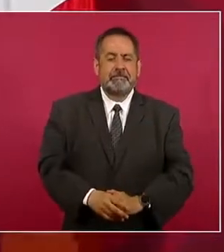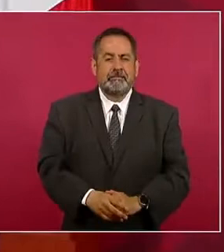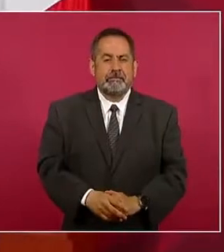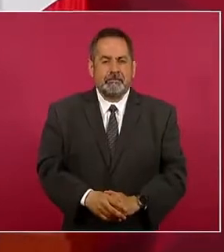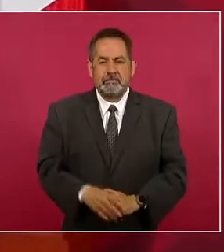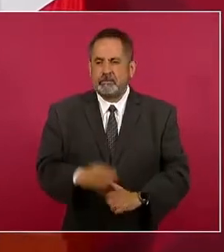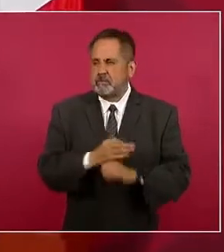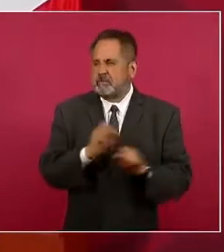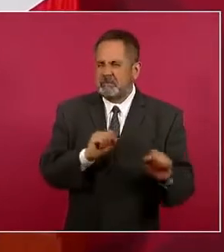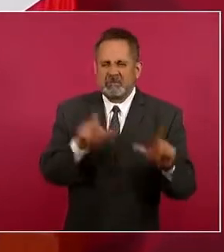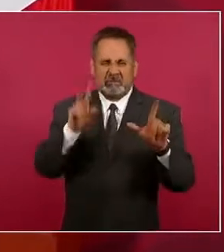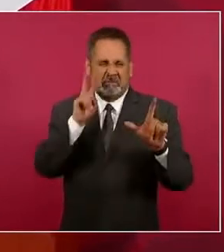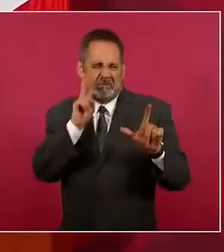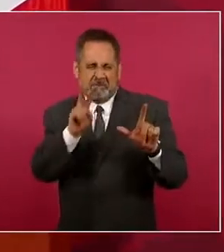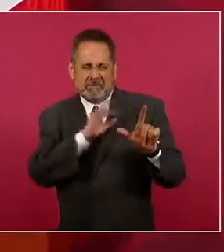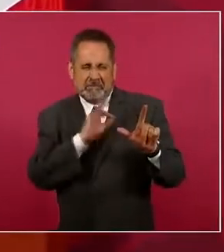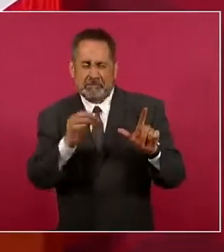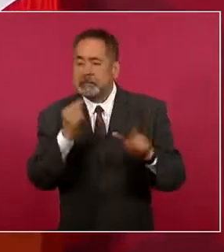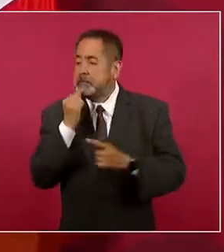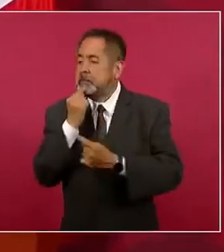Lo podemos decir y además